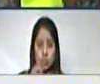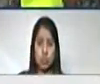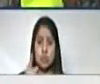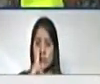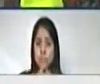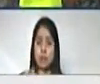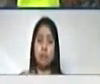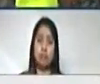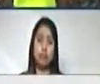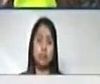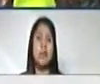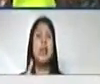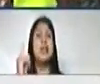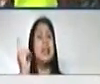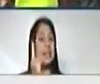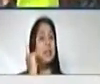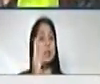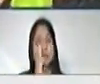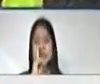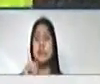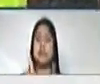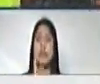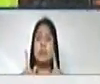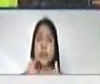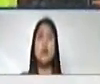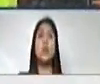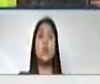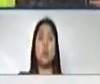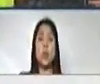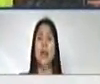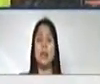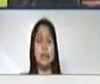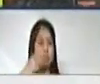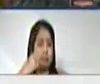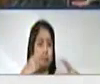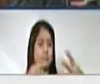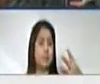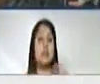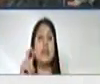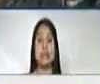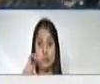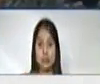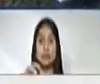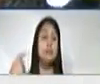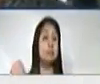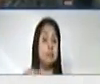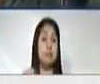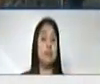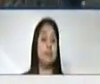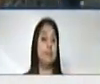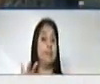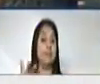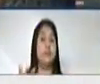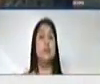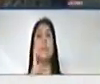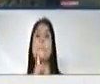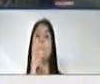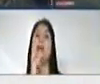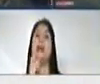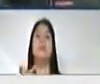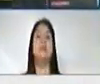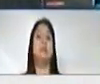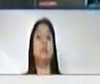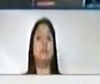mayores. También podría usted, por supuesto, hacerse buscar el auxilio, el apoyo de su médico de